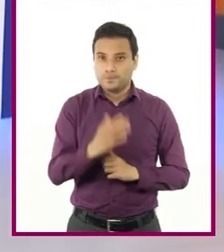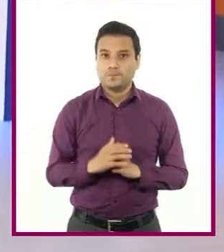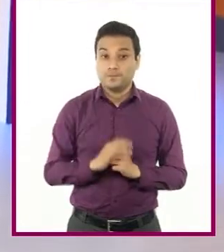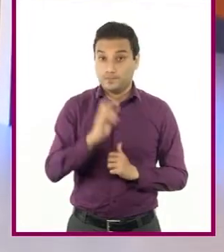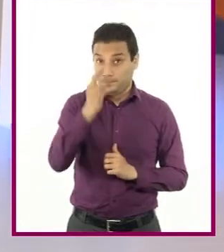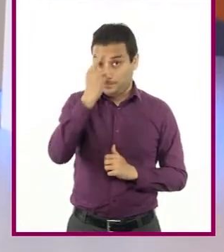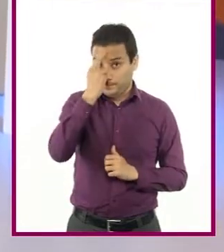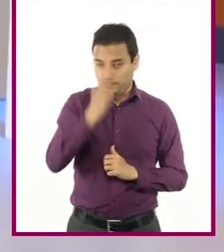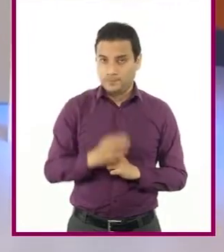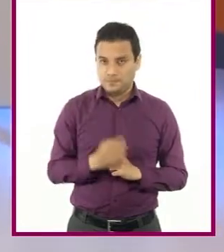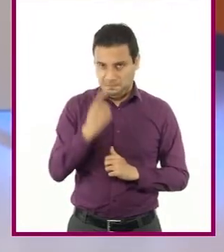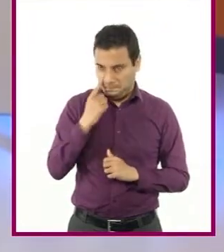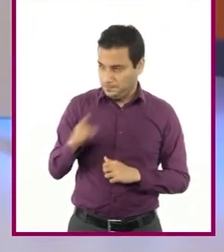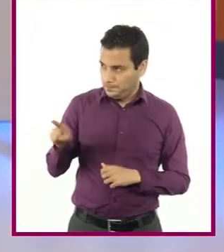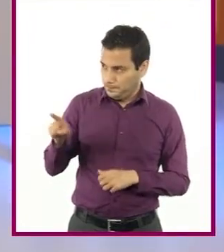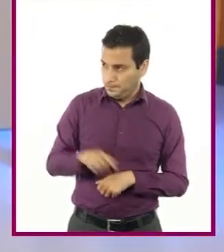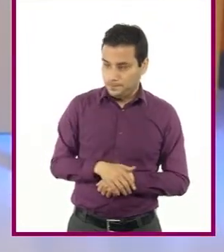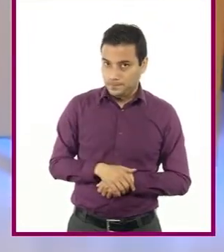una yarda equivale a